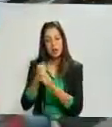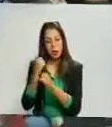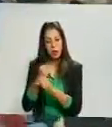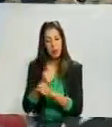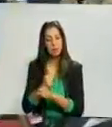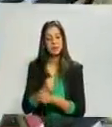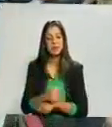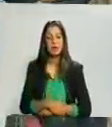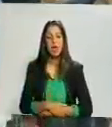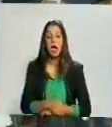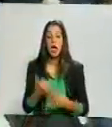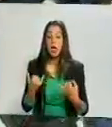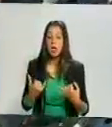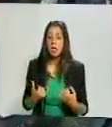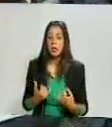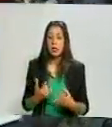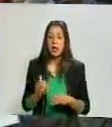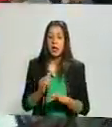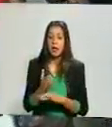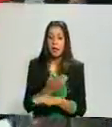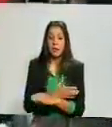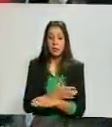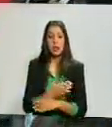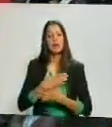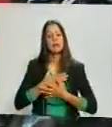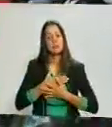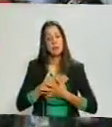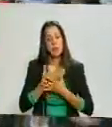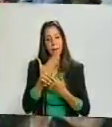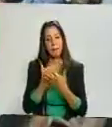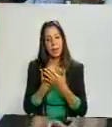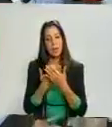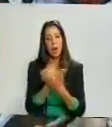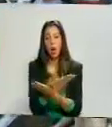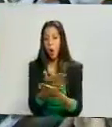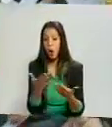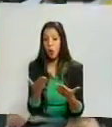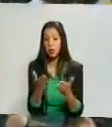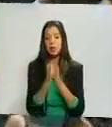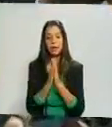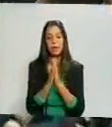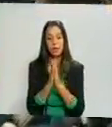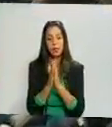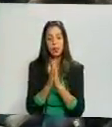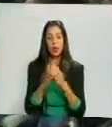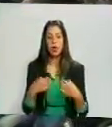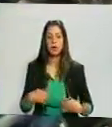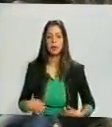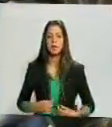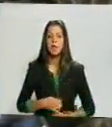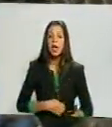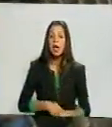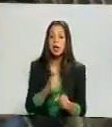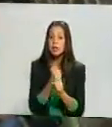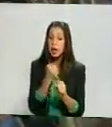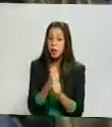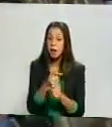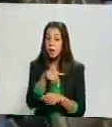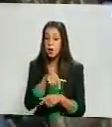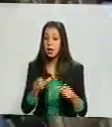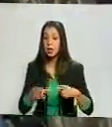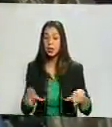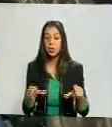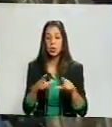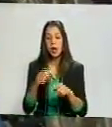le pido a los compañeros constituyentes, como guayanés, como parte de los que trabajamos en esa región y los